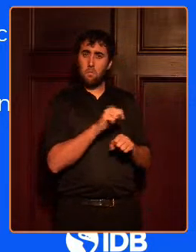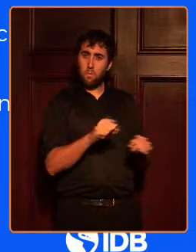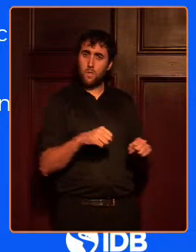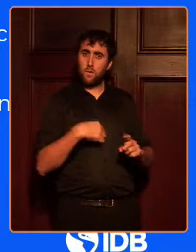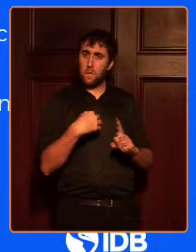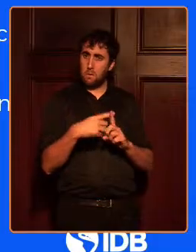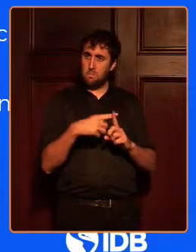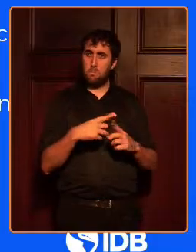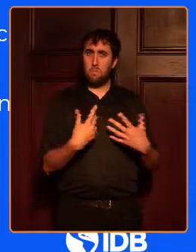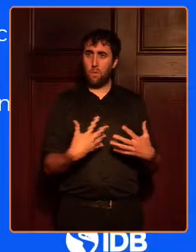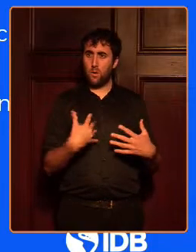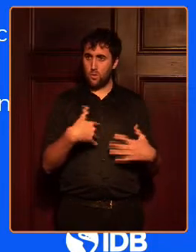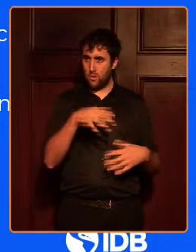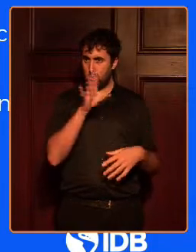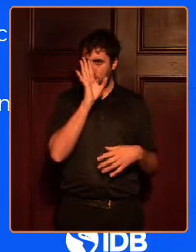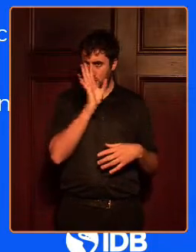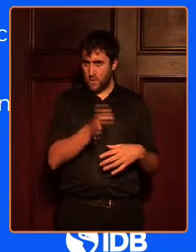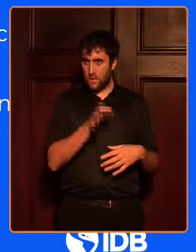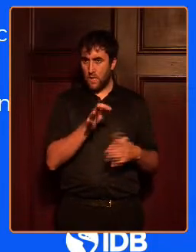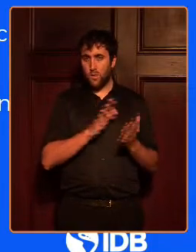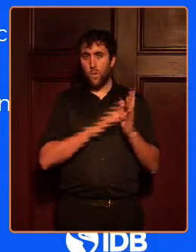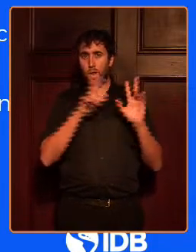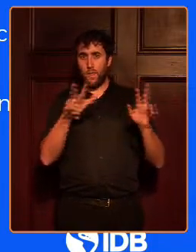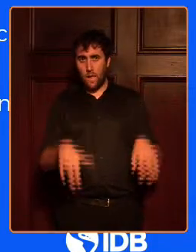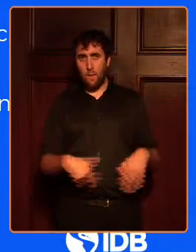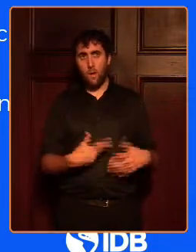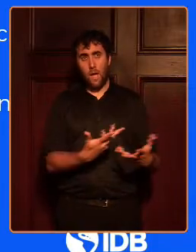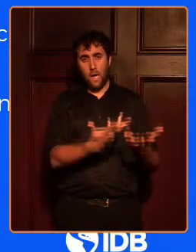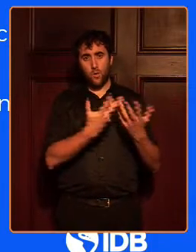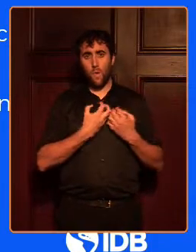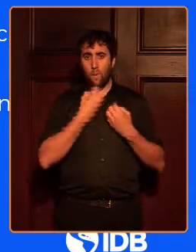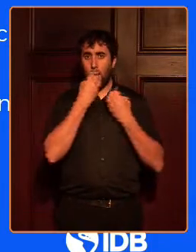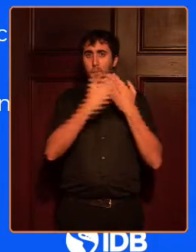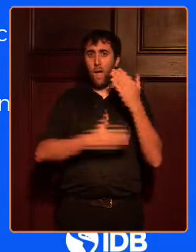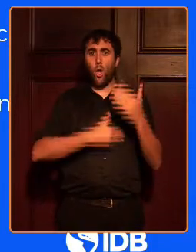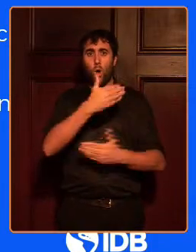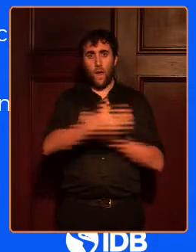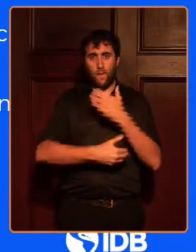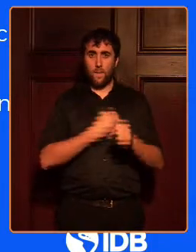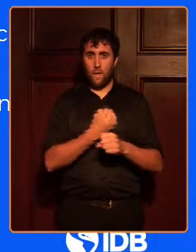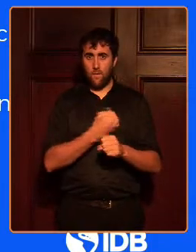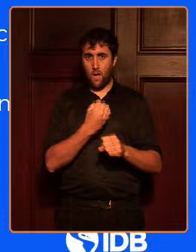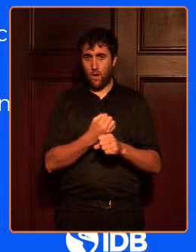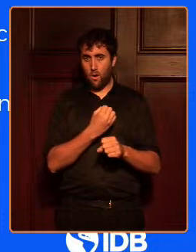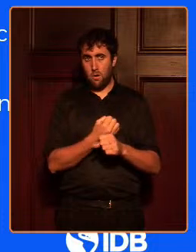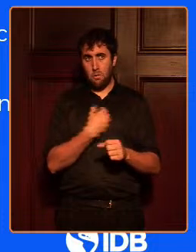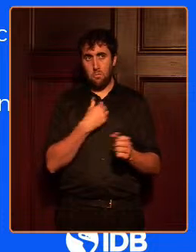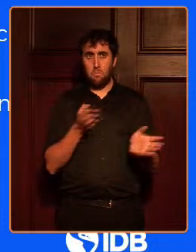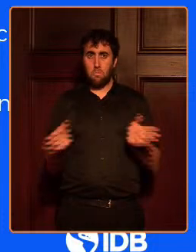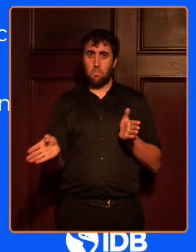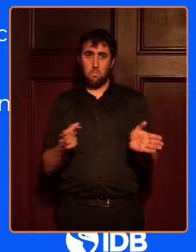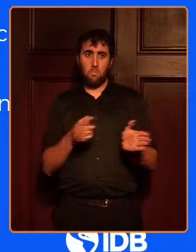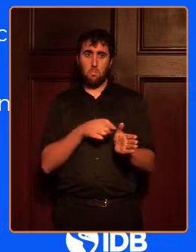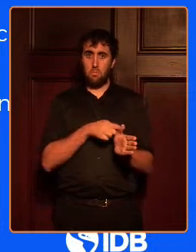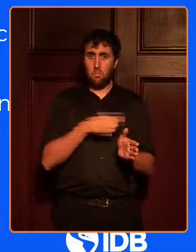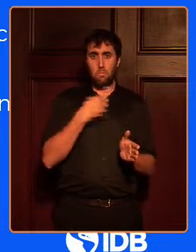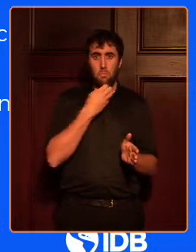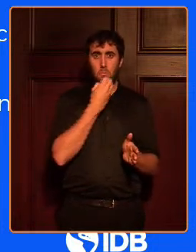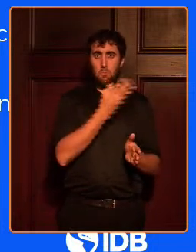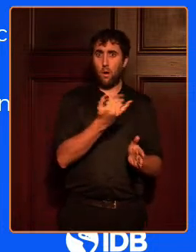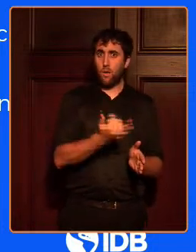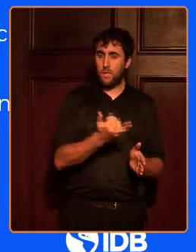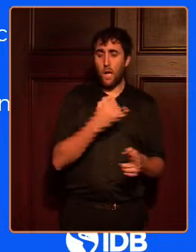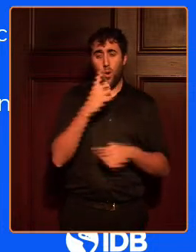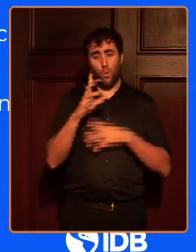o el potencial de que la inteligencia artificial nos ayude a mejorar la productividad y aumente nuestro potencial